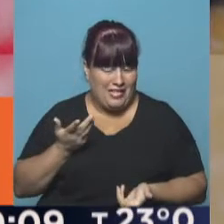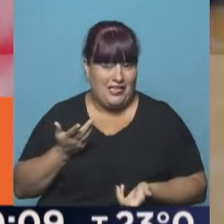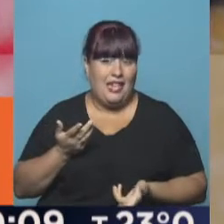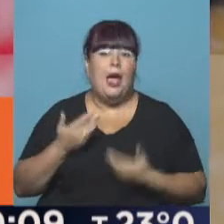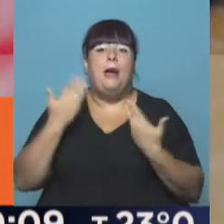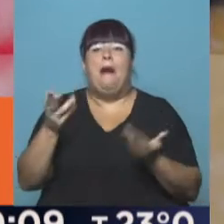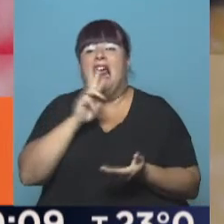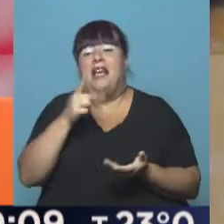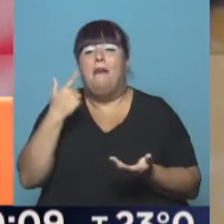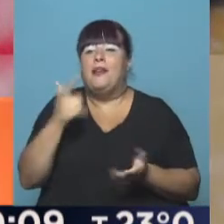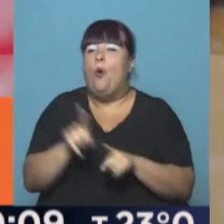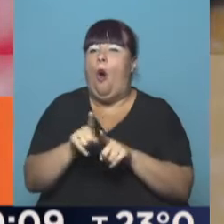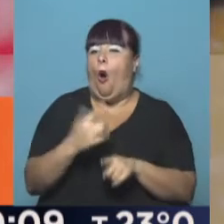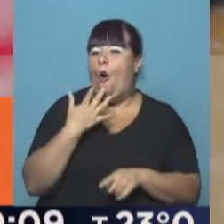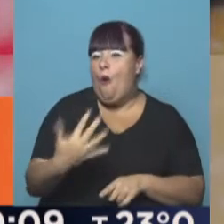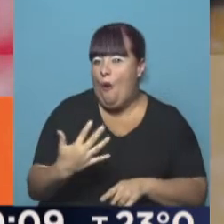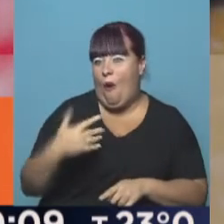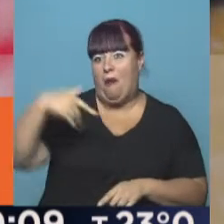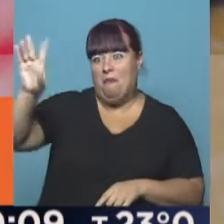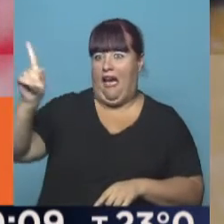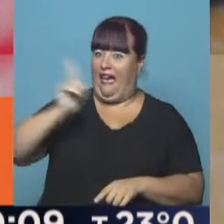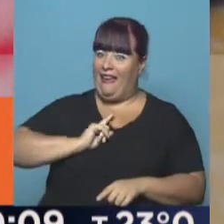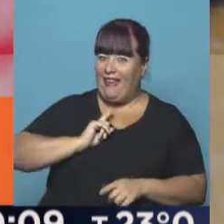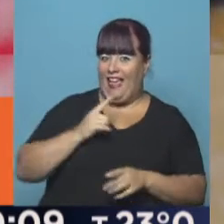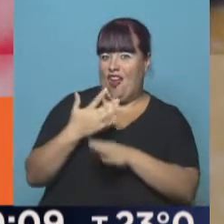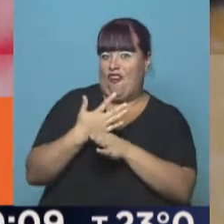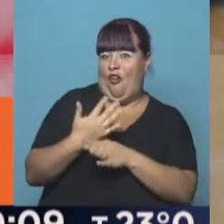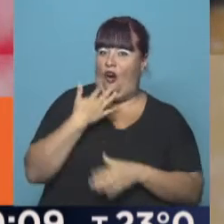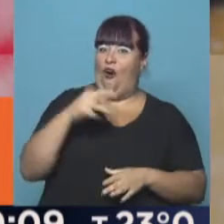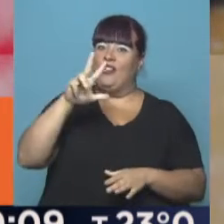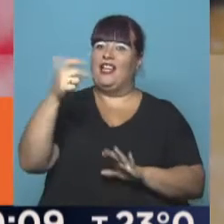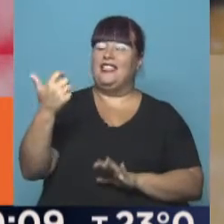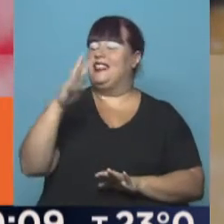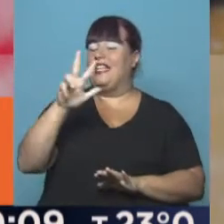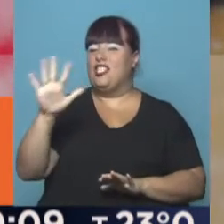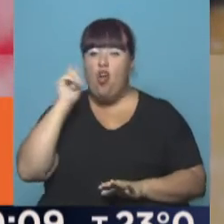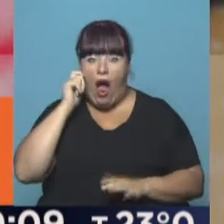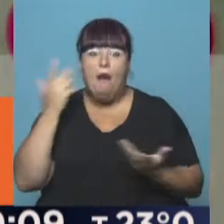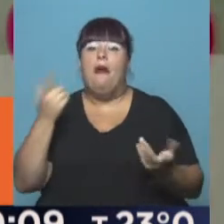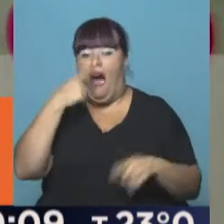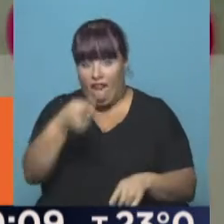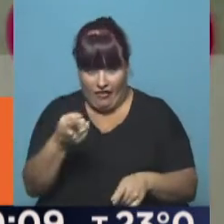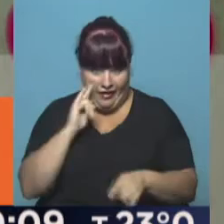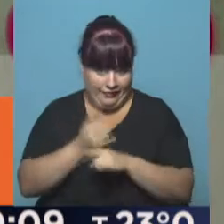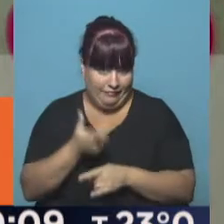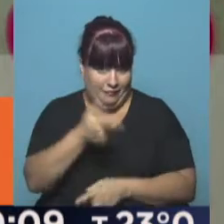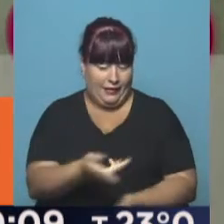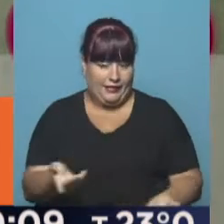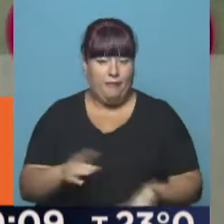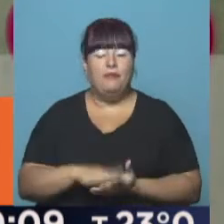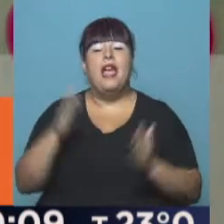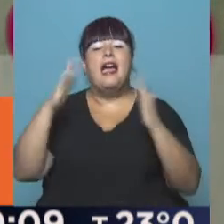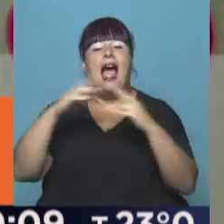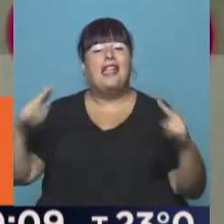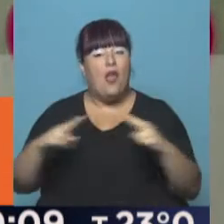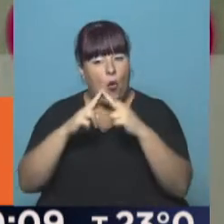para la chica le puede parecer maravilloso tener un novio de 35 años pero pasan estas cosas la casa del